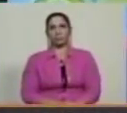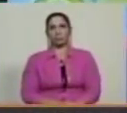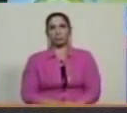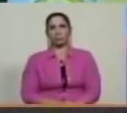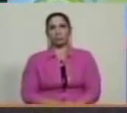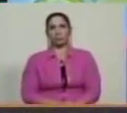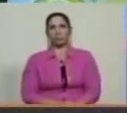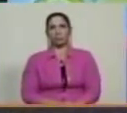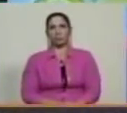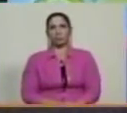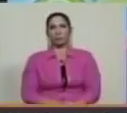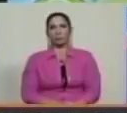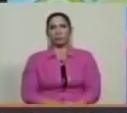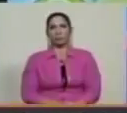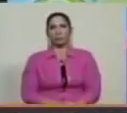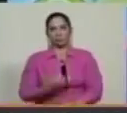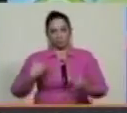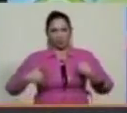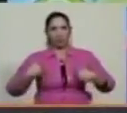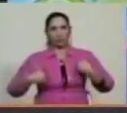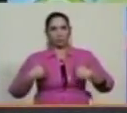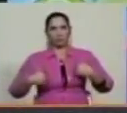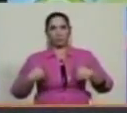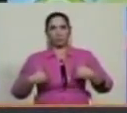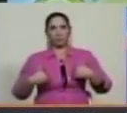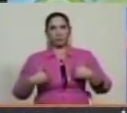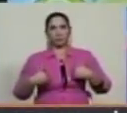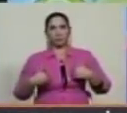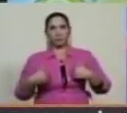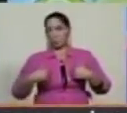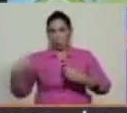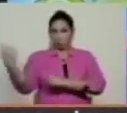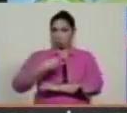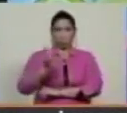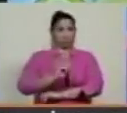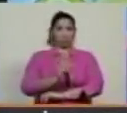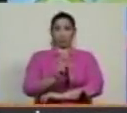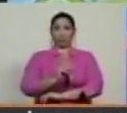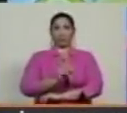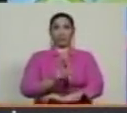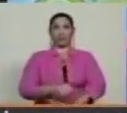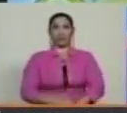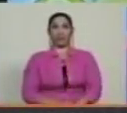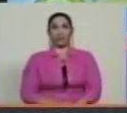¿Ah? Miércoles. No, yo no me mando,